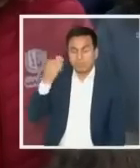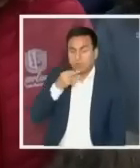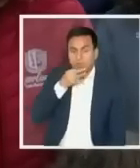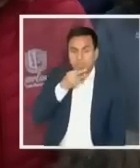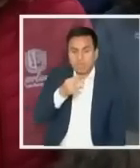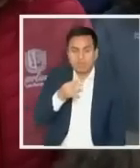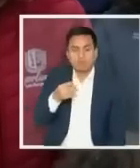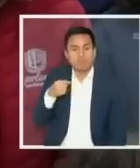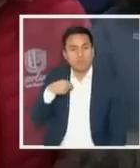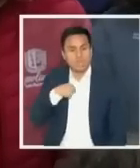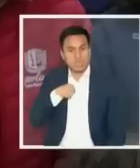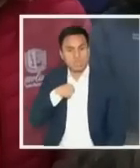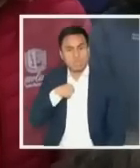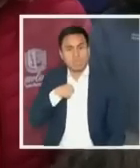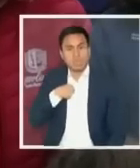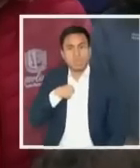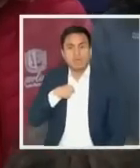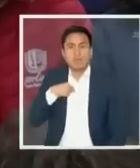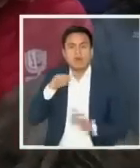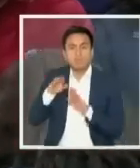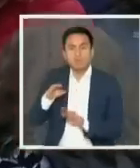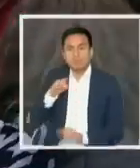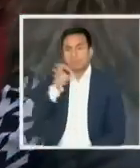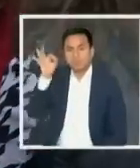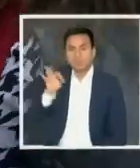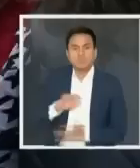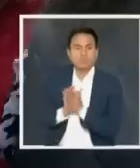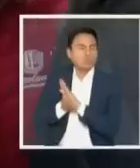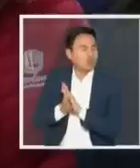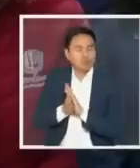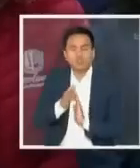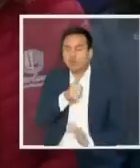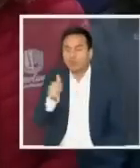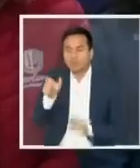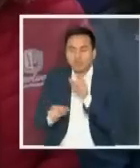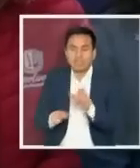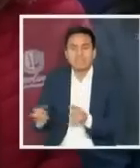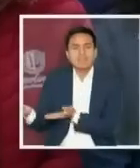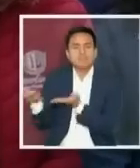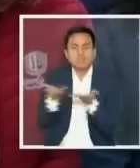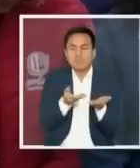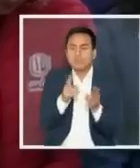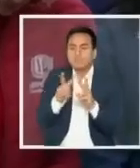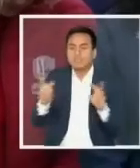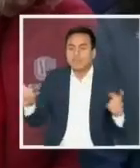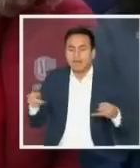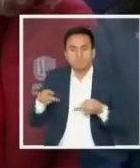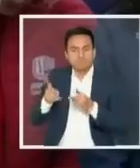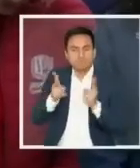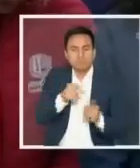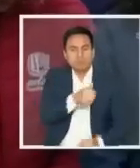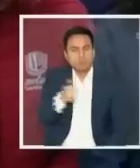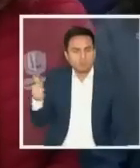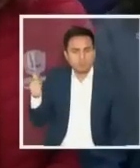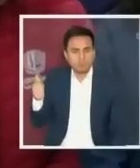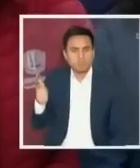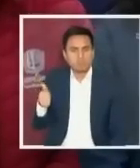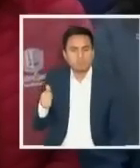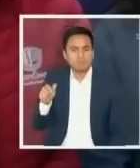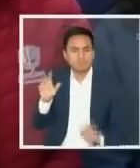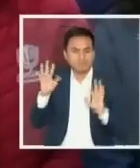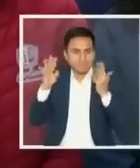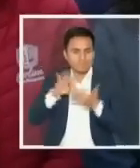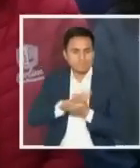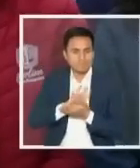se entera cuando todos se enteran con el mismo artículo. Sí, el presidente se enredó entero en esta declaración, lo explicó muy, muy de mala